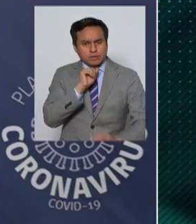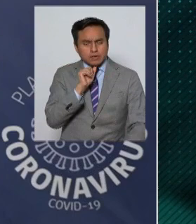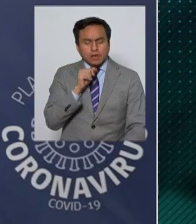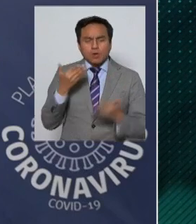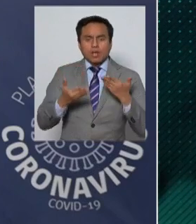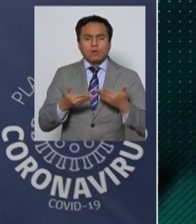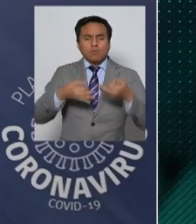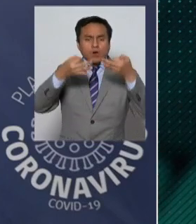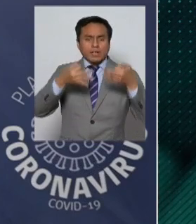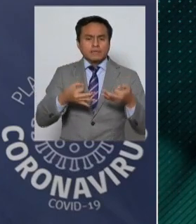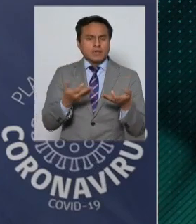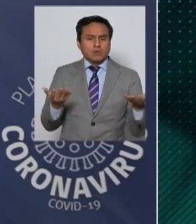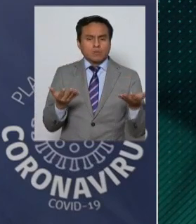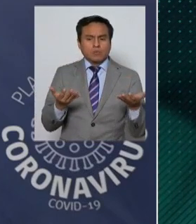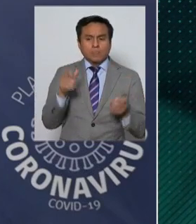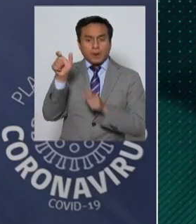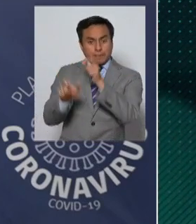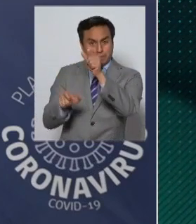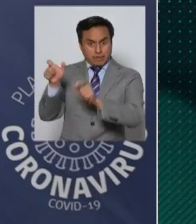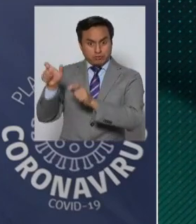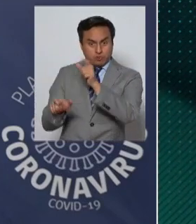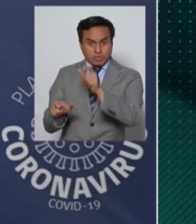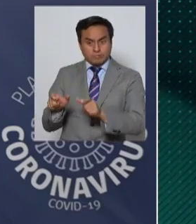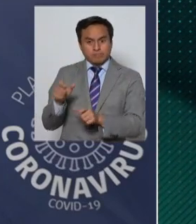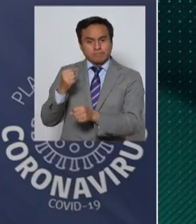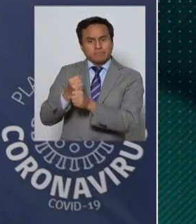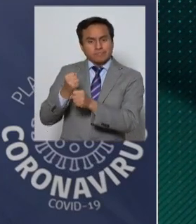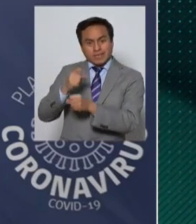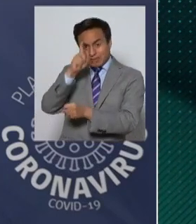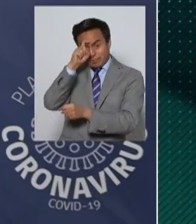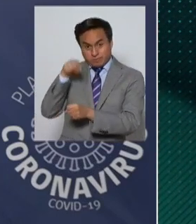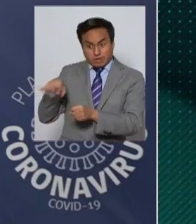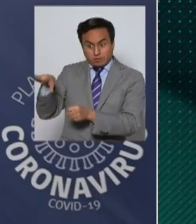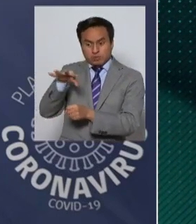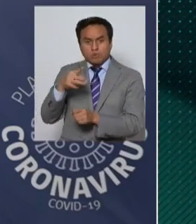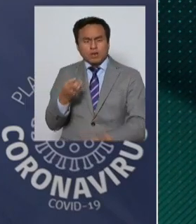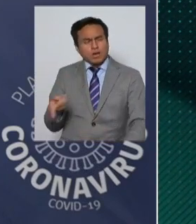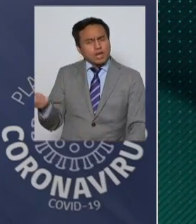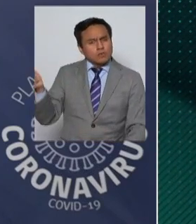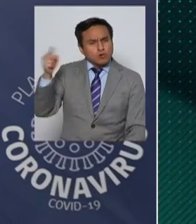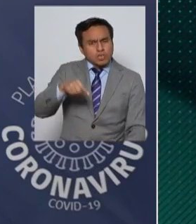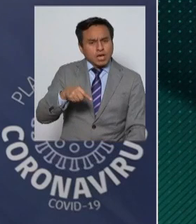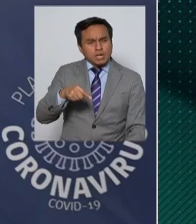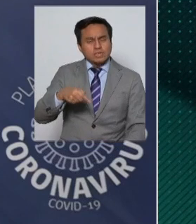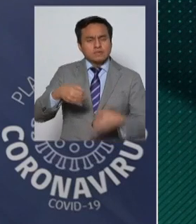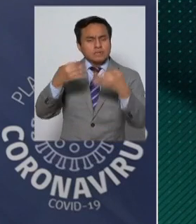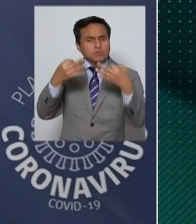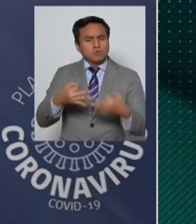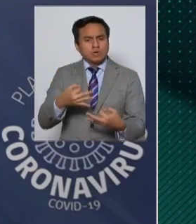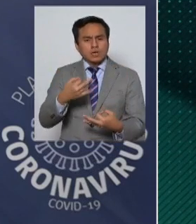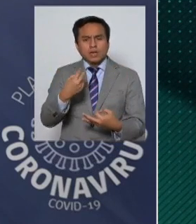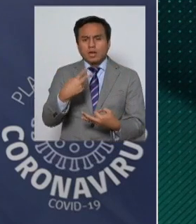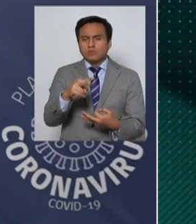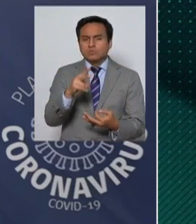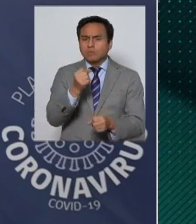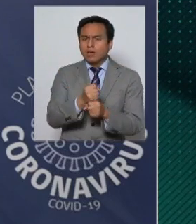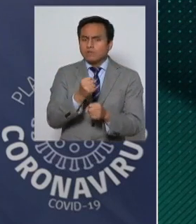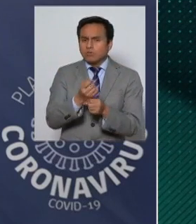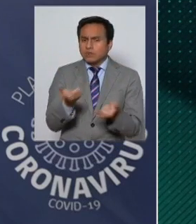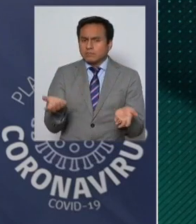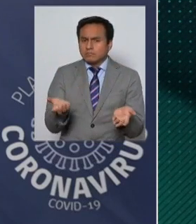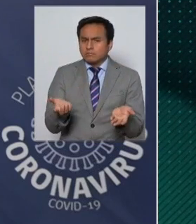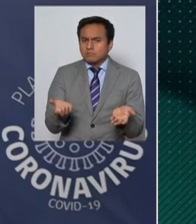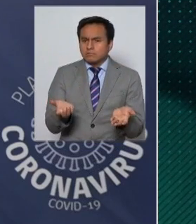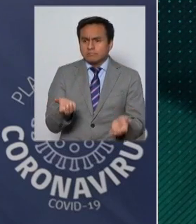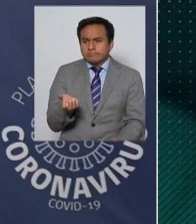se garantiza que las personas, el personal de salud, pueda retornar de manera segura a sus labores